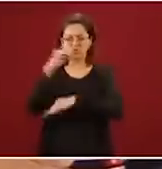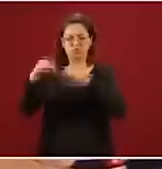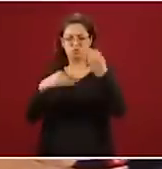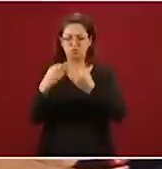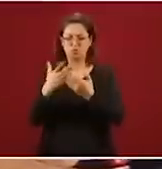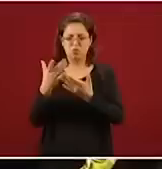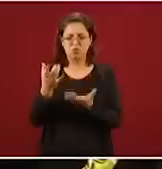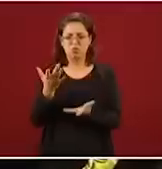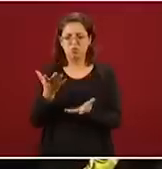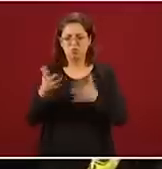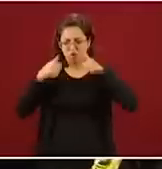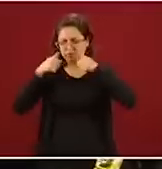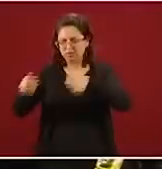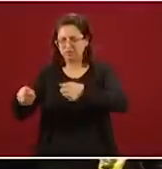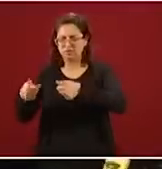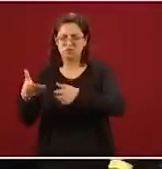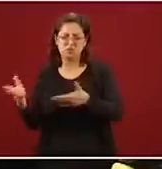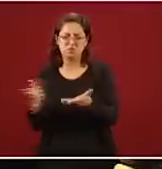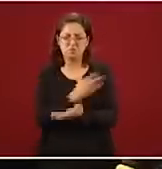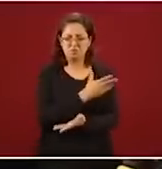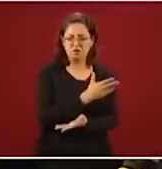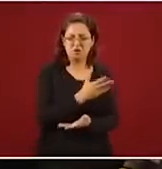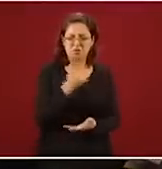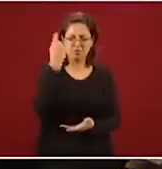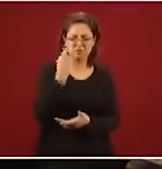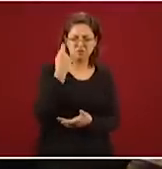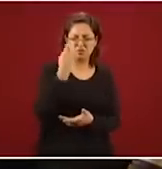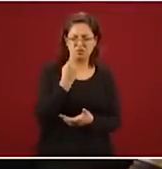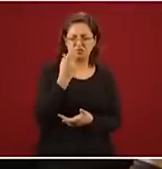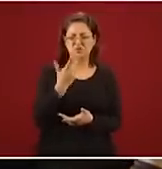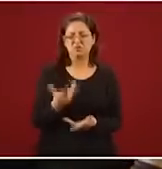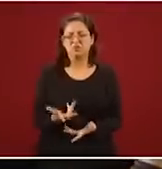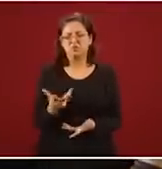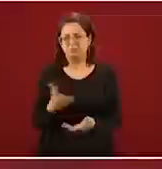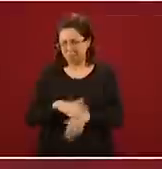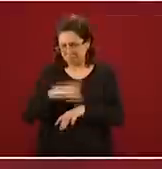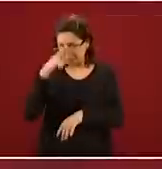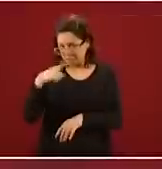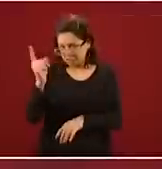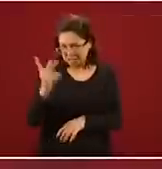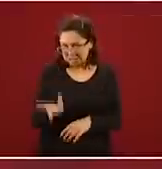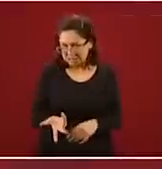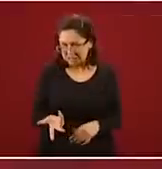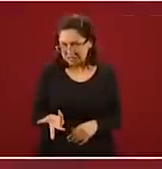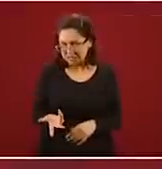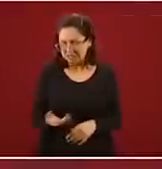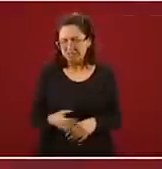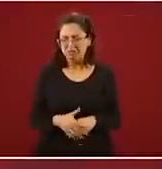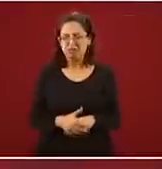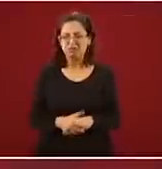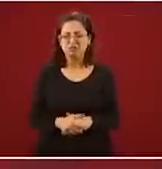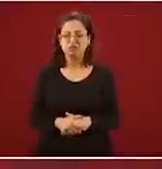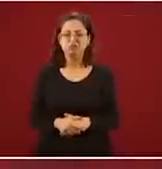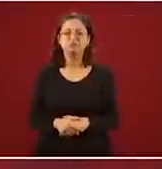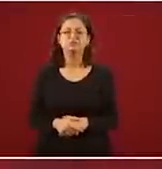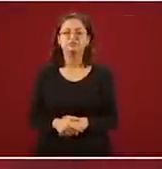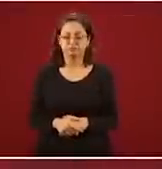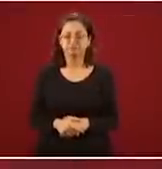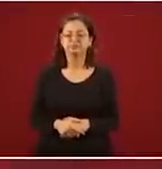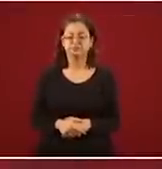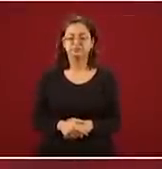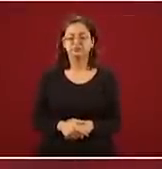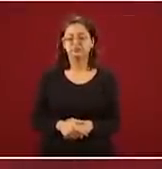otros asuntos? ¿No sería mucho más sencillo, incluso administrativamente? Es que se analizó la posibilidad de hacer un sistema de salud,